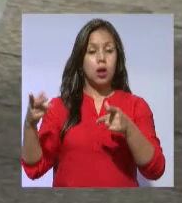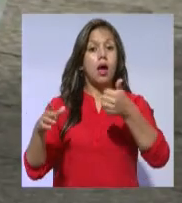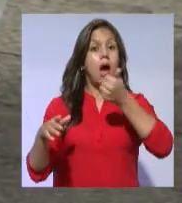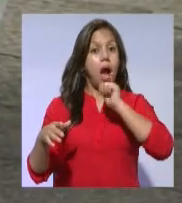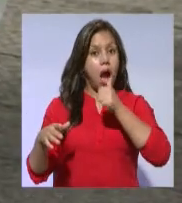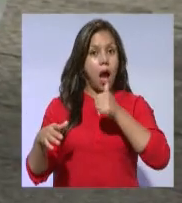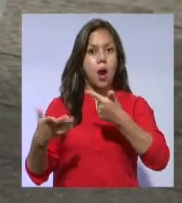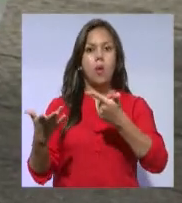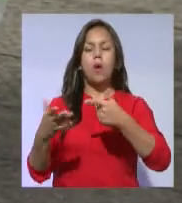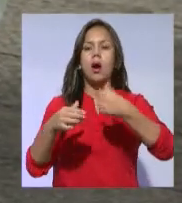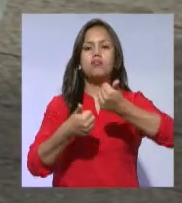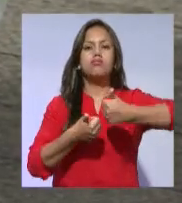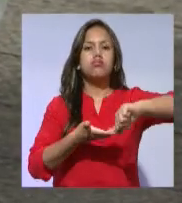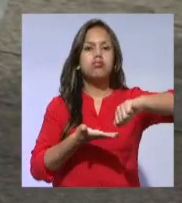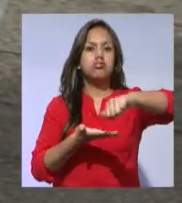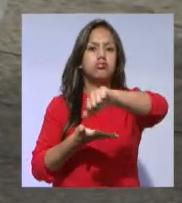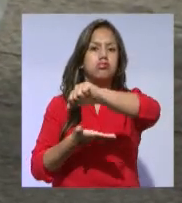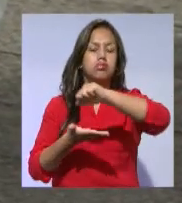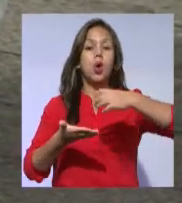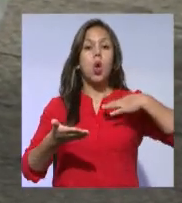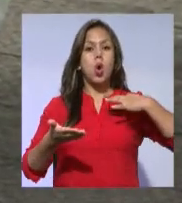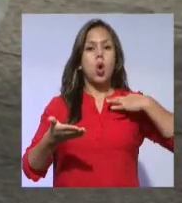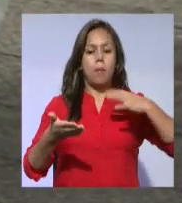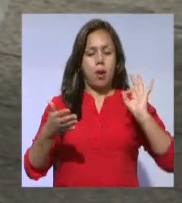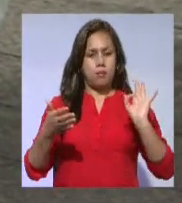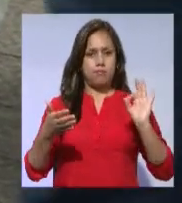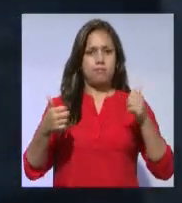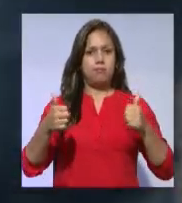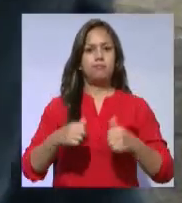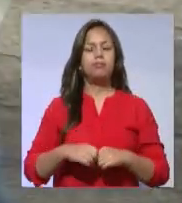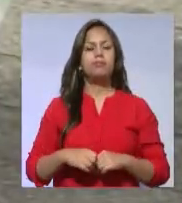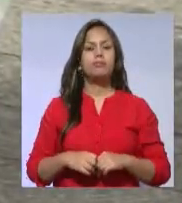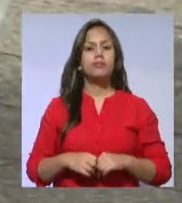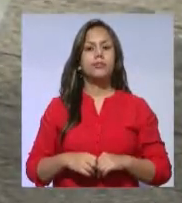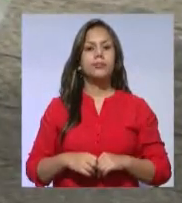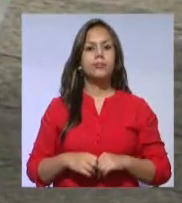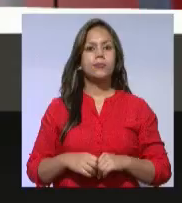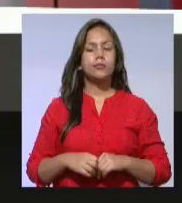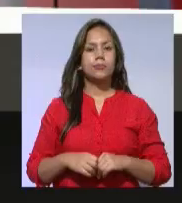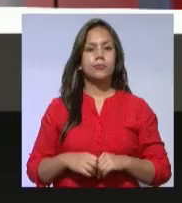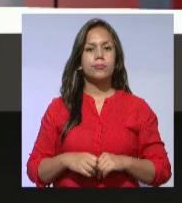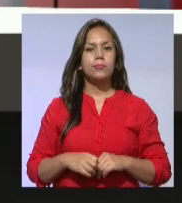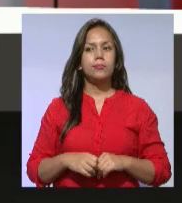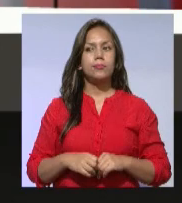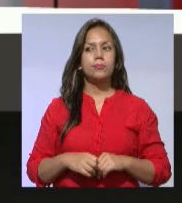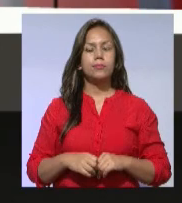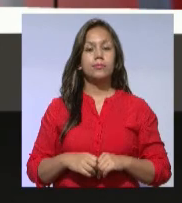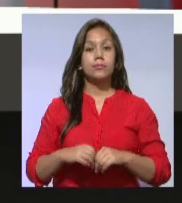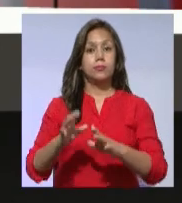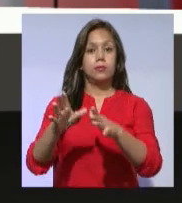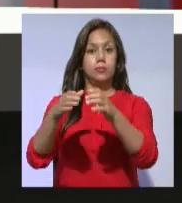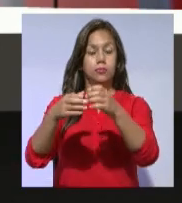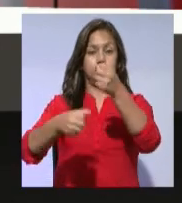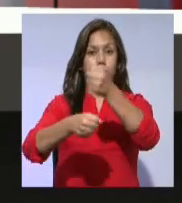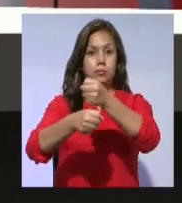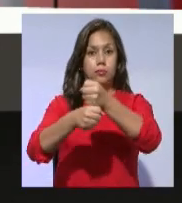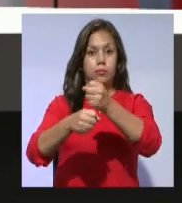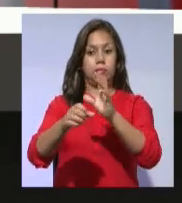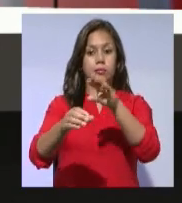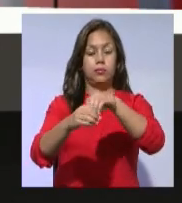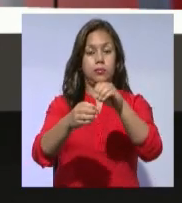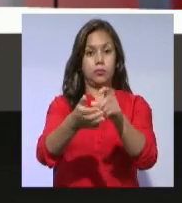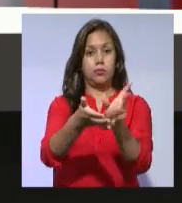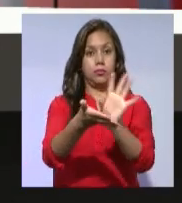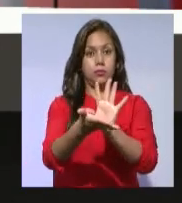enlatados y ropa en buen estado mariela logroño telenoticias la comisión de trabajadores de la asamblea